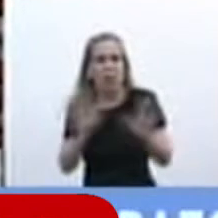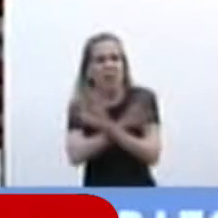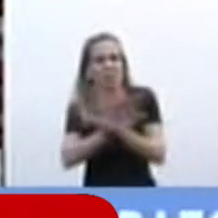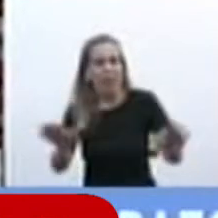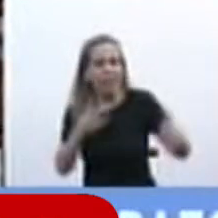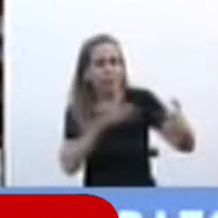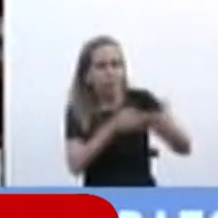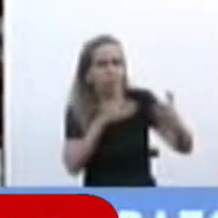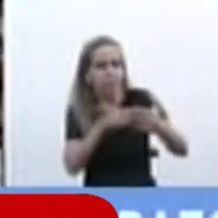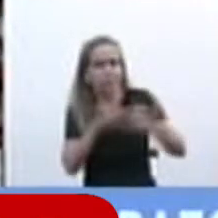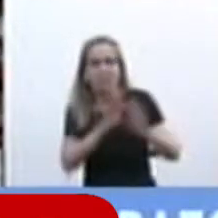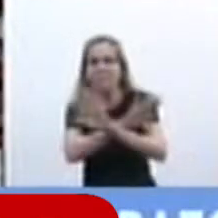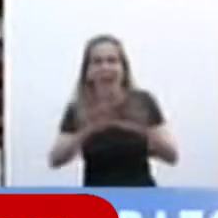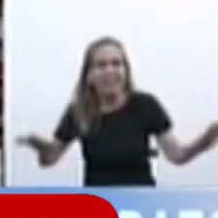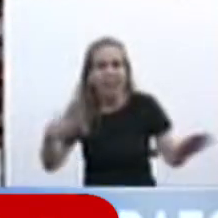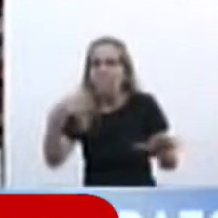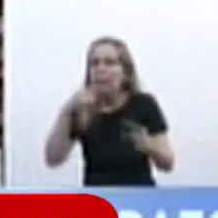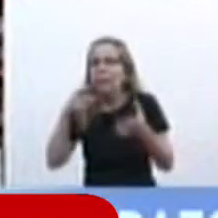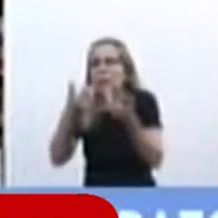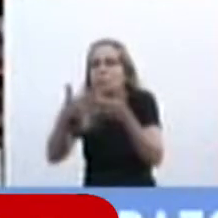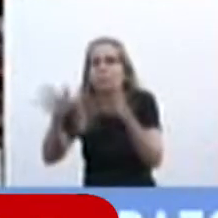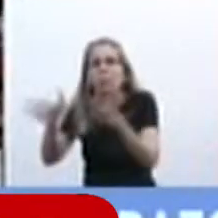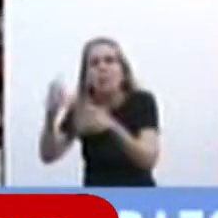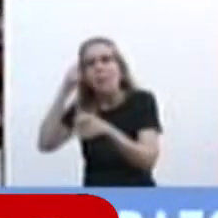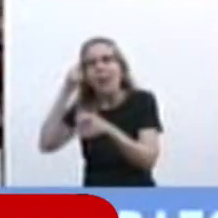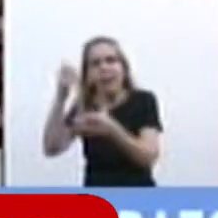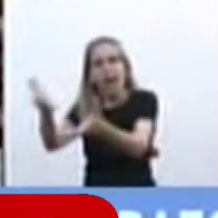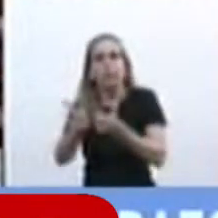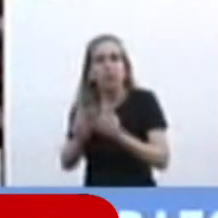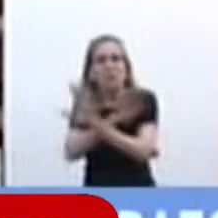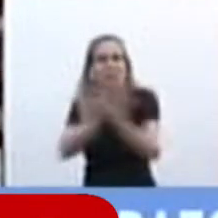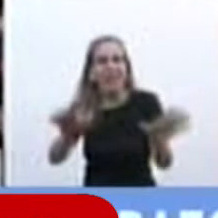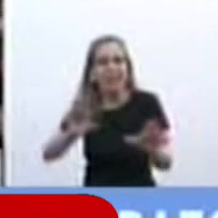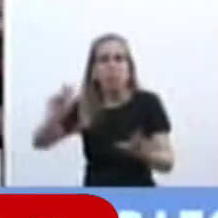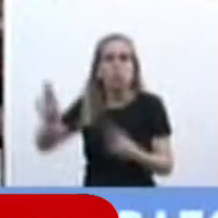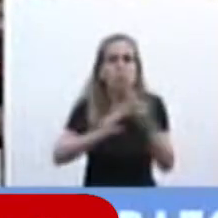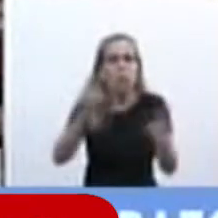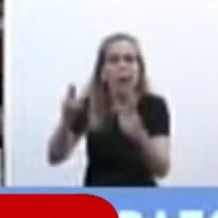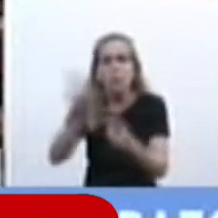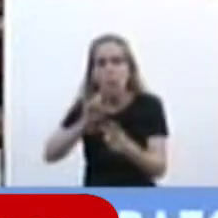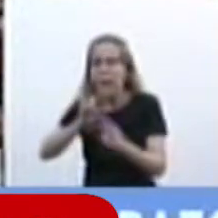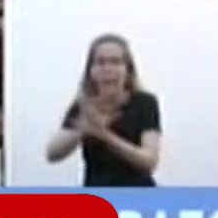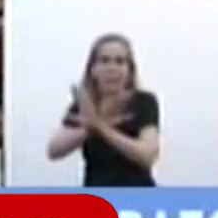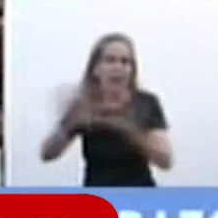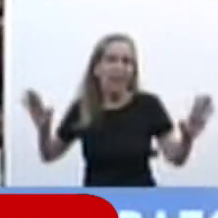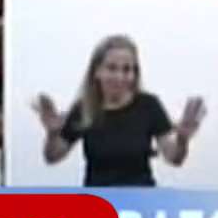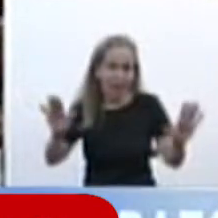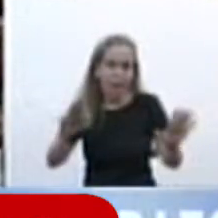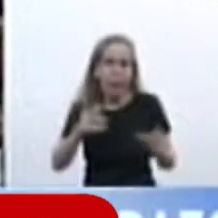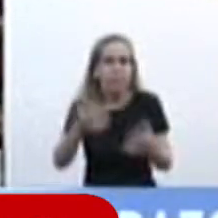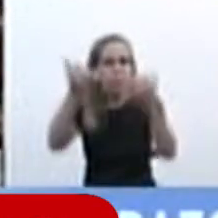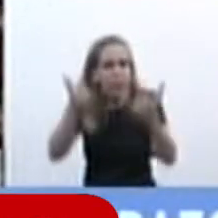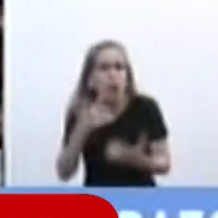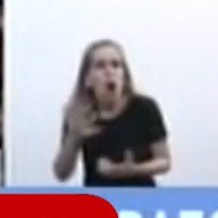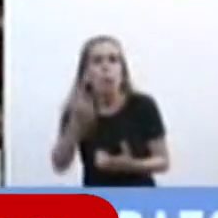cerradas, puertas abiertas. Para que no muera una sola mujer más. Para poder tener una